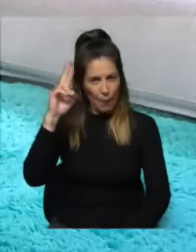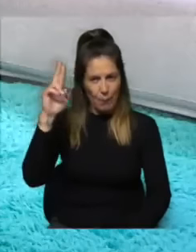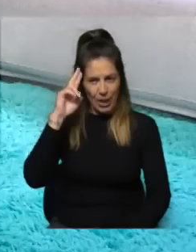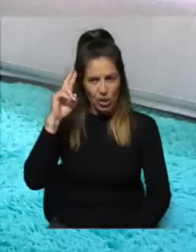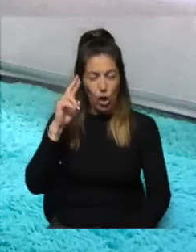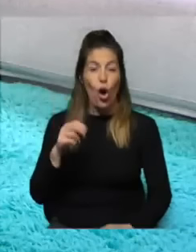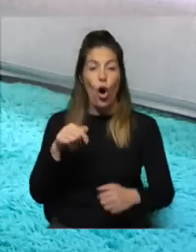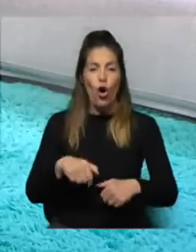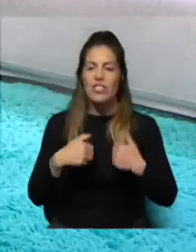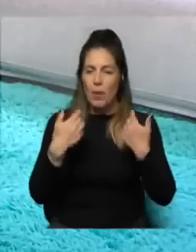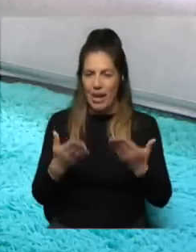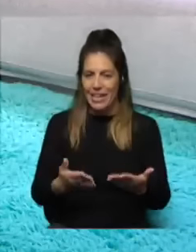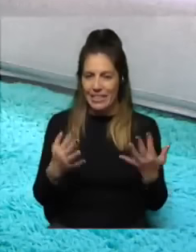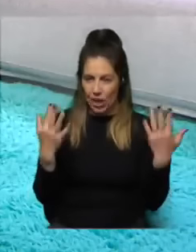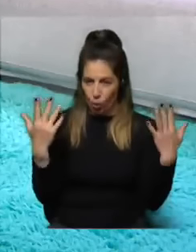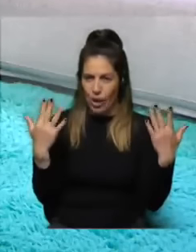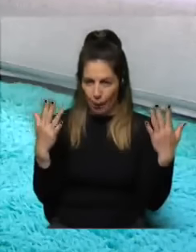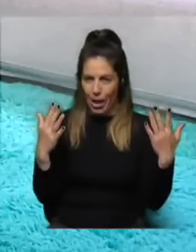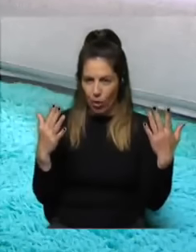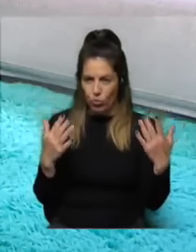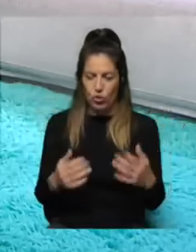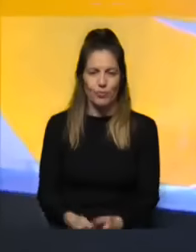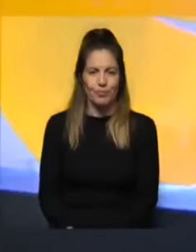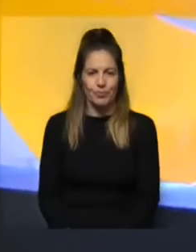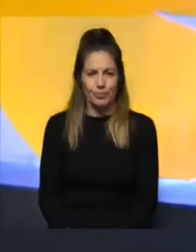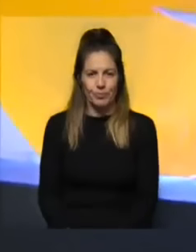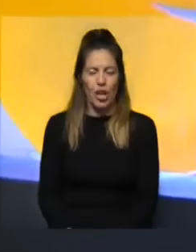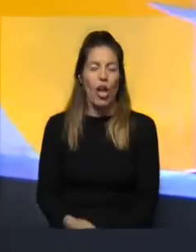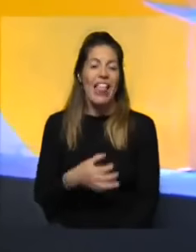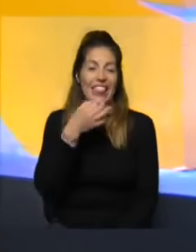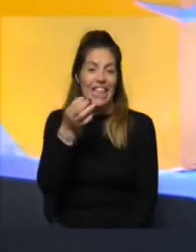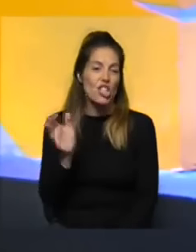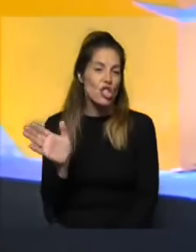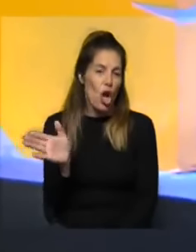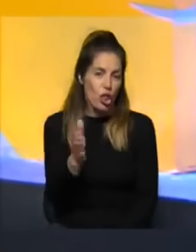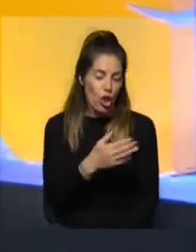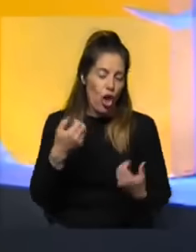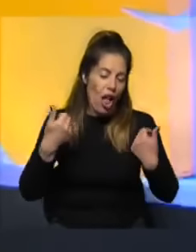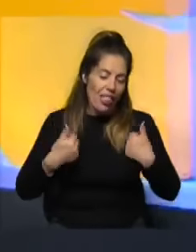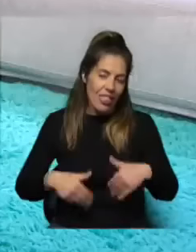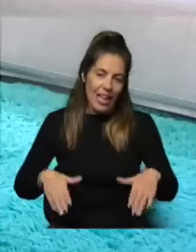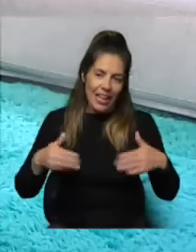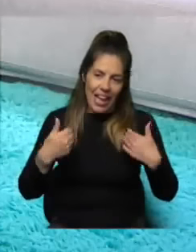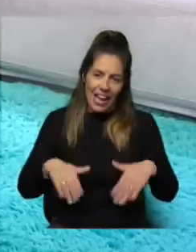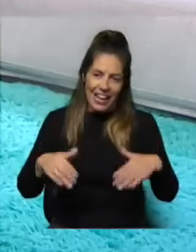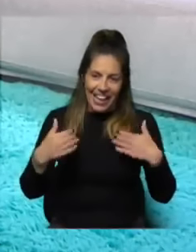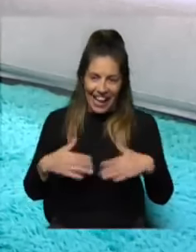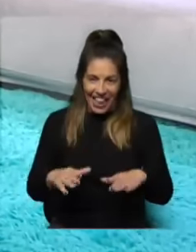aplauso, de verdad. Sin lugar a dudas. Señoras y señores, dicho todo esto y descargado, me voy a parar.